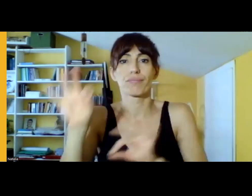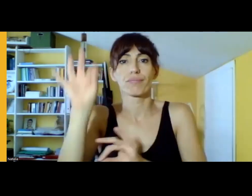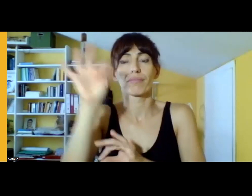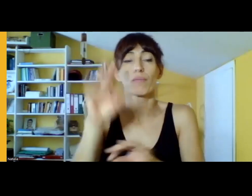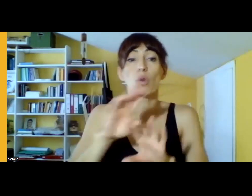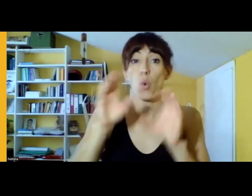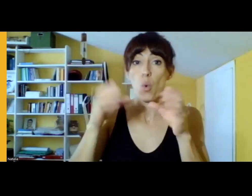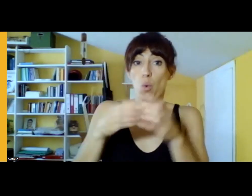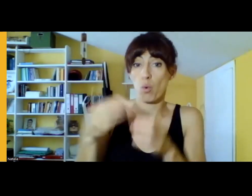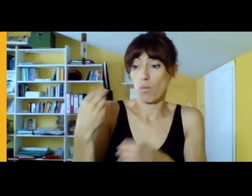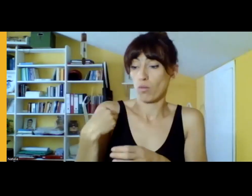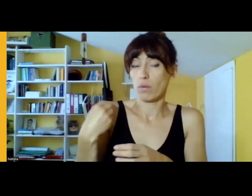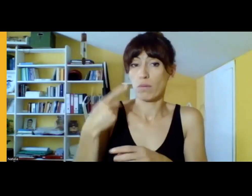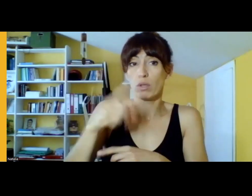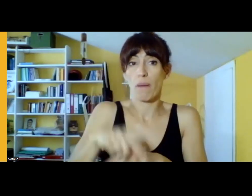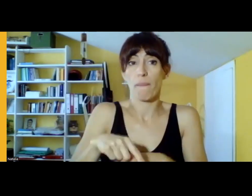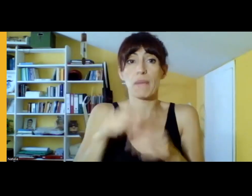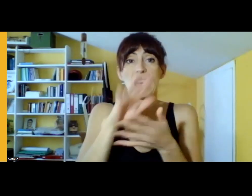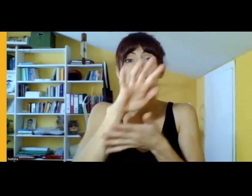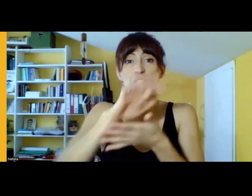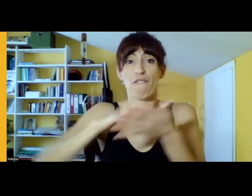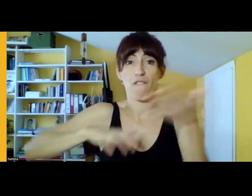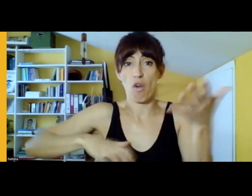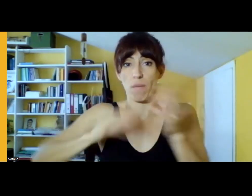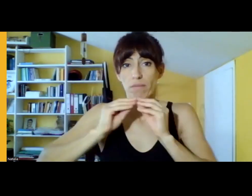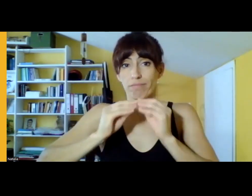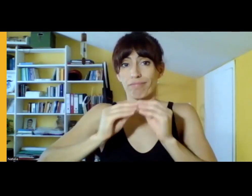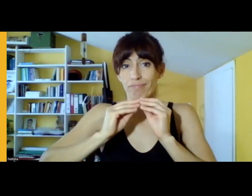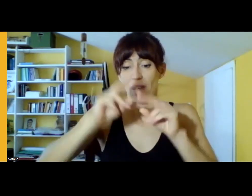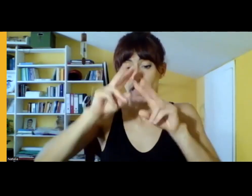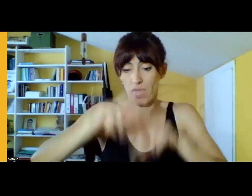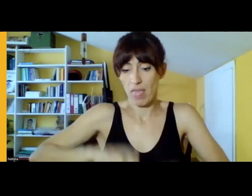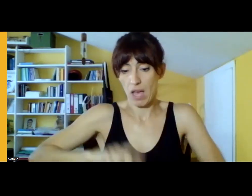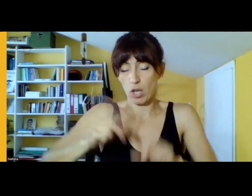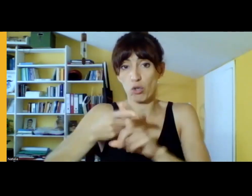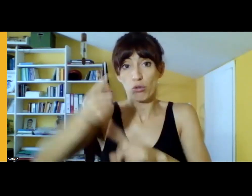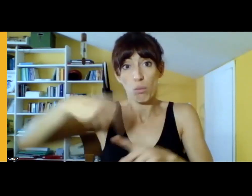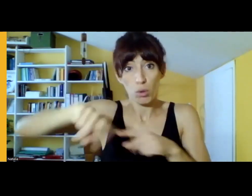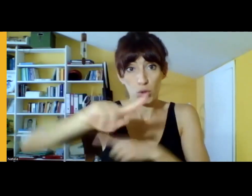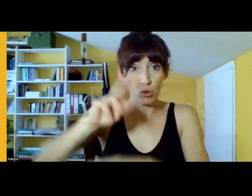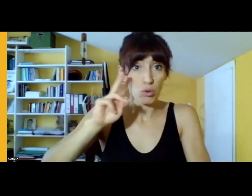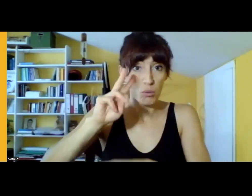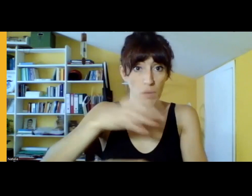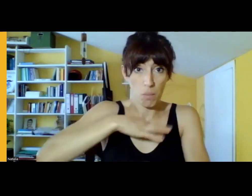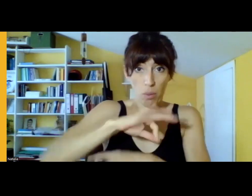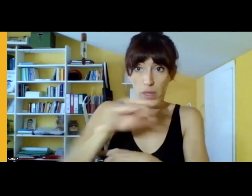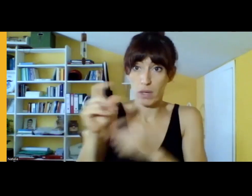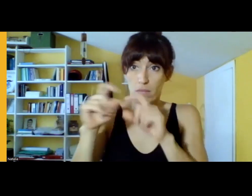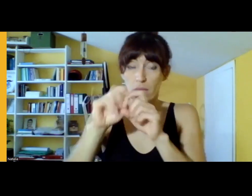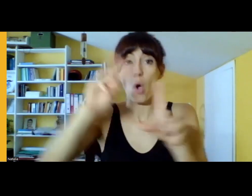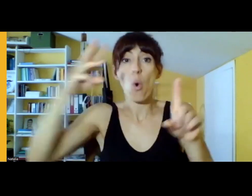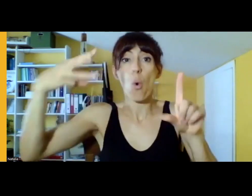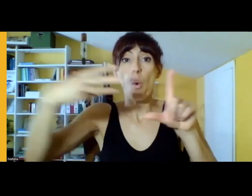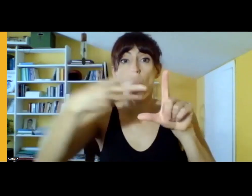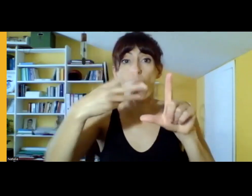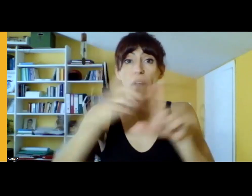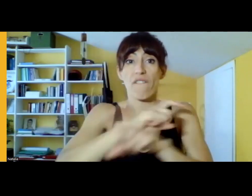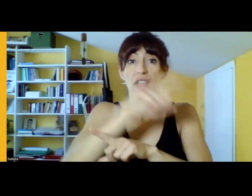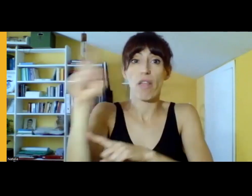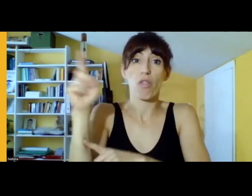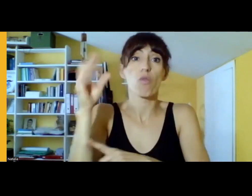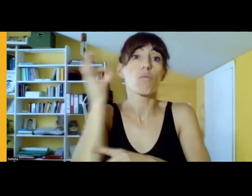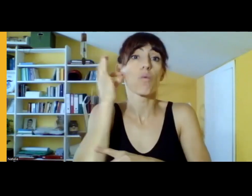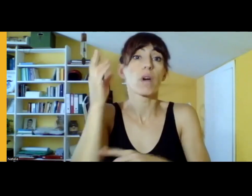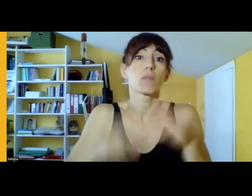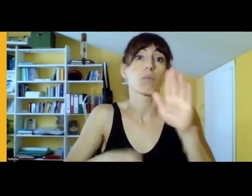se generaron los informes diagnóstico y propuestas que tenéis a vuestra disponibilidad en el botón del programa en la web de la Federación de Mujeres